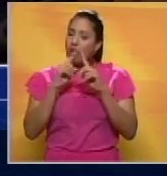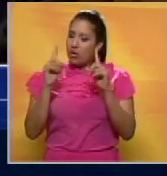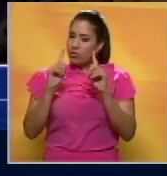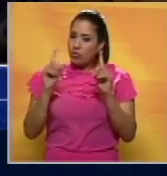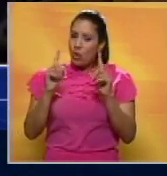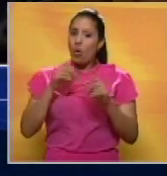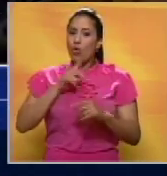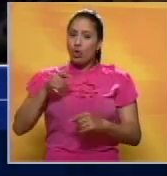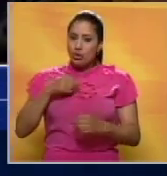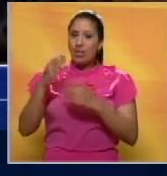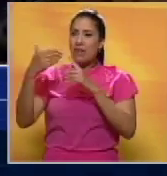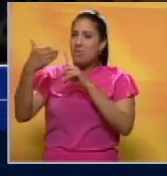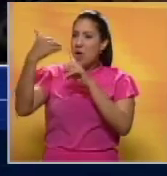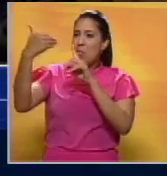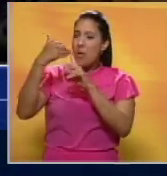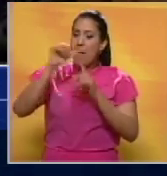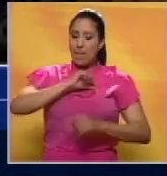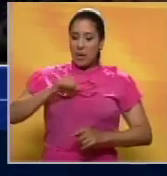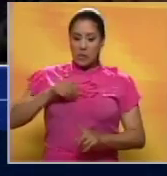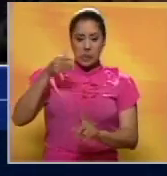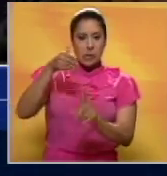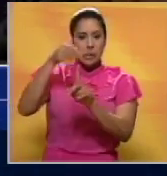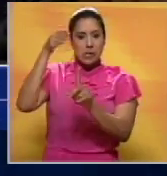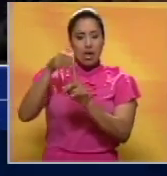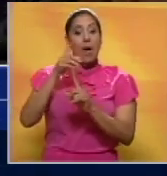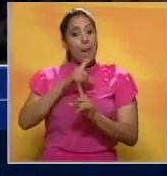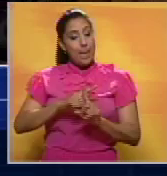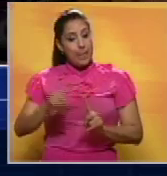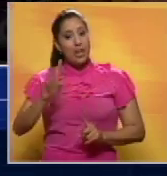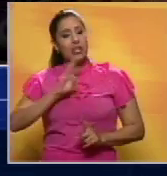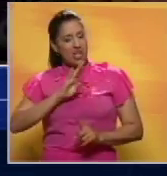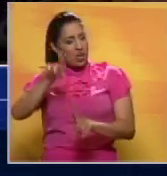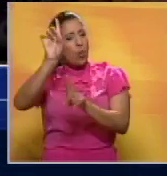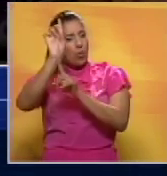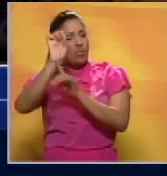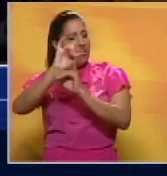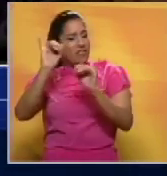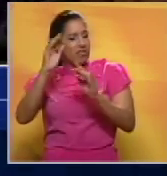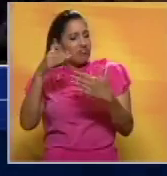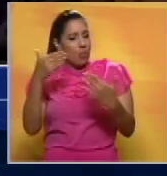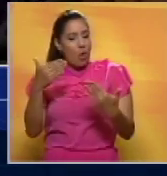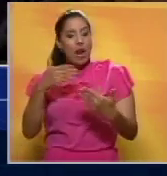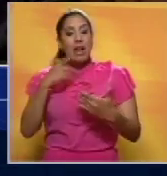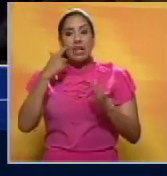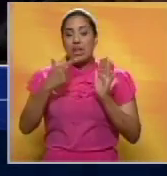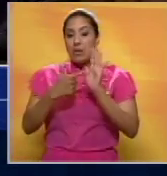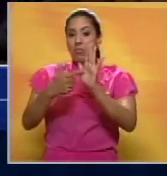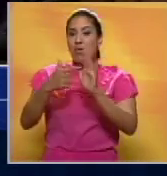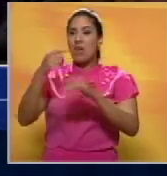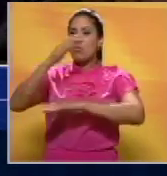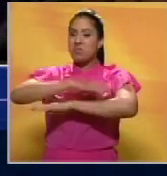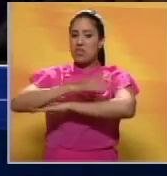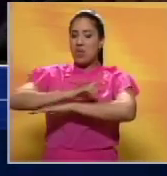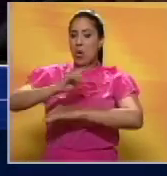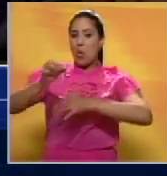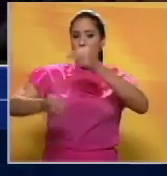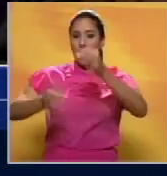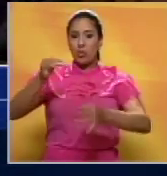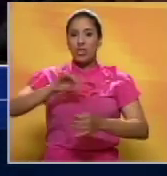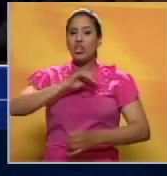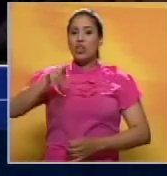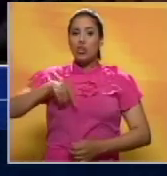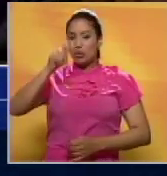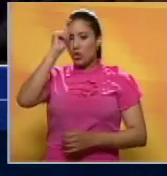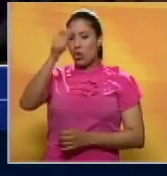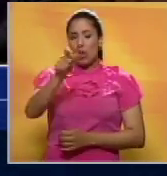consecuencias de estas agresiones personales, pero que tienen como única finalidad postrar la convicción jurídica de